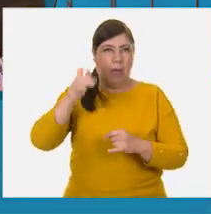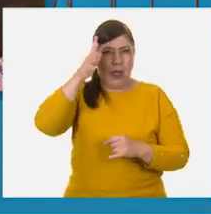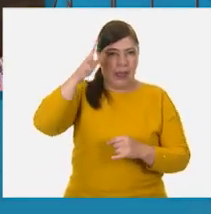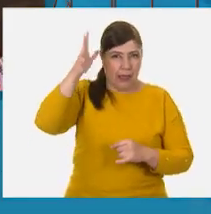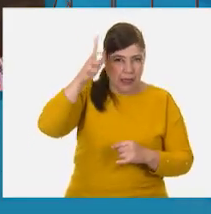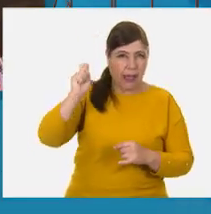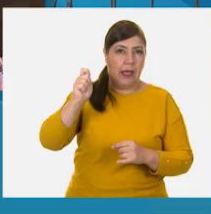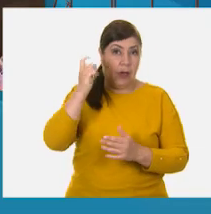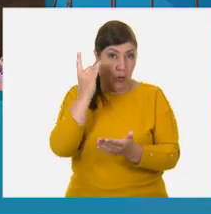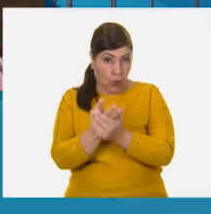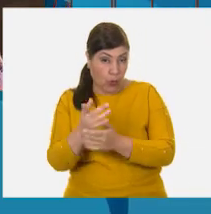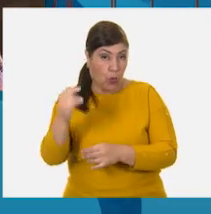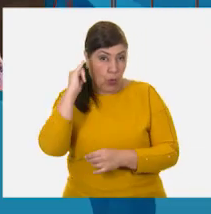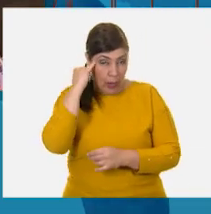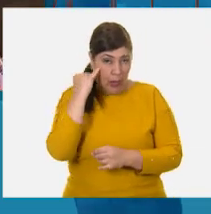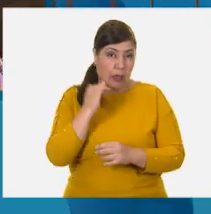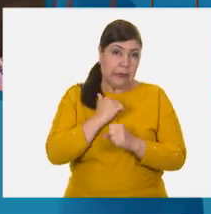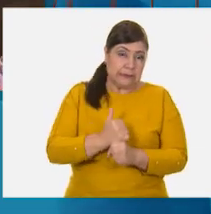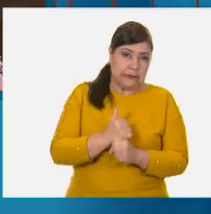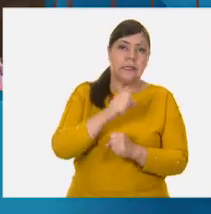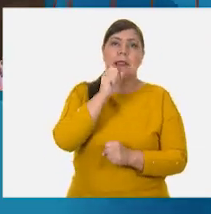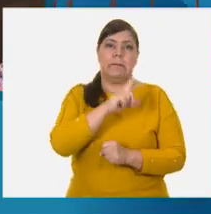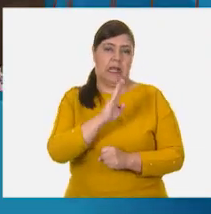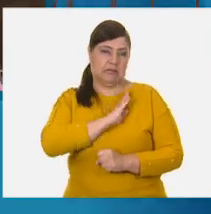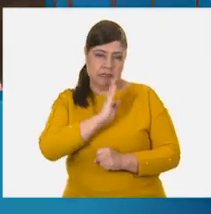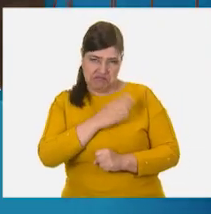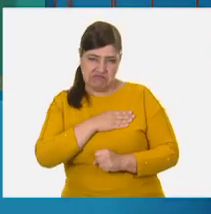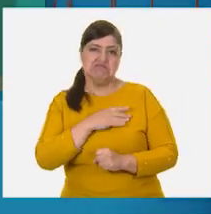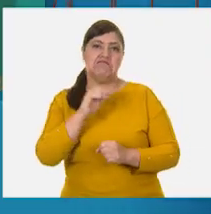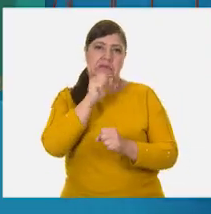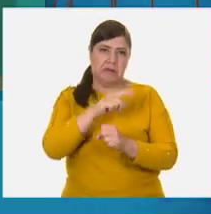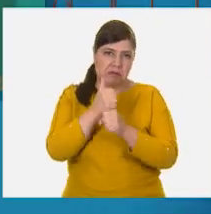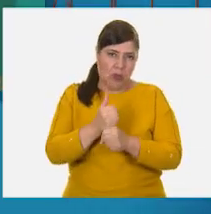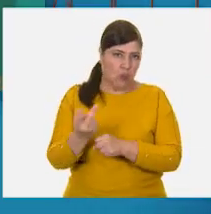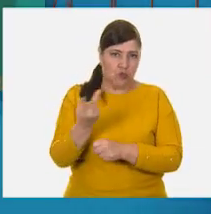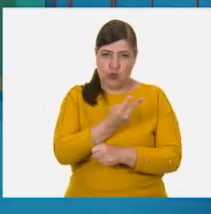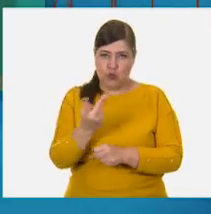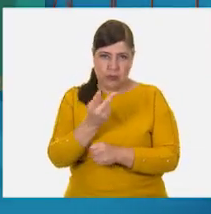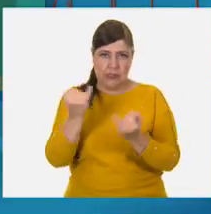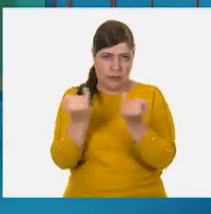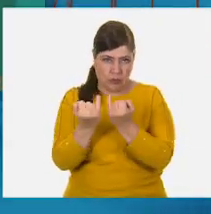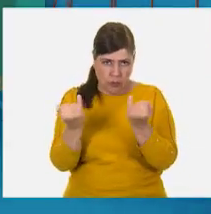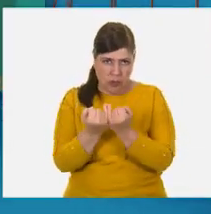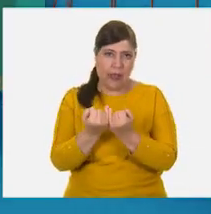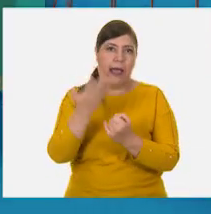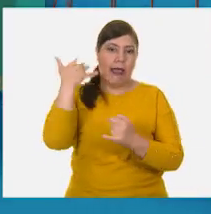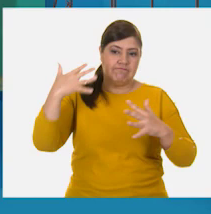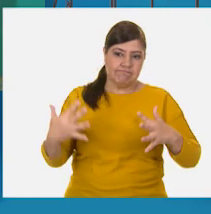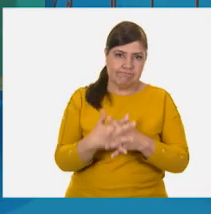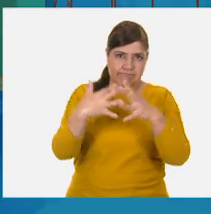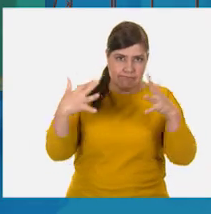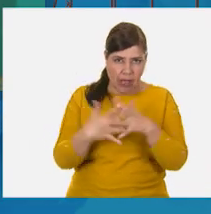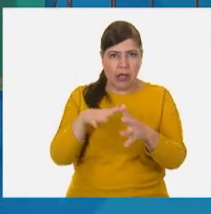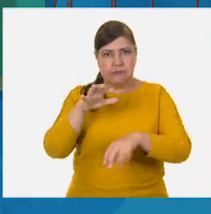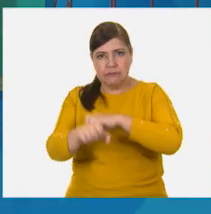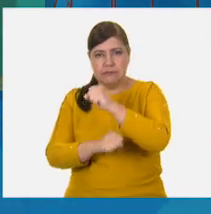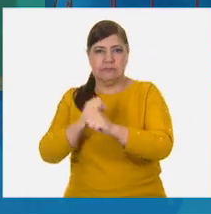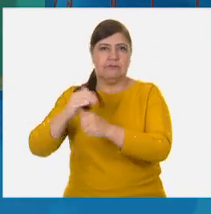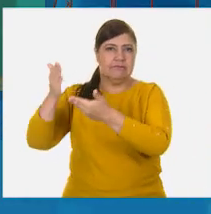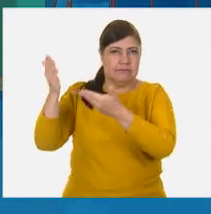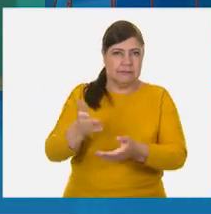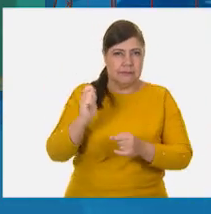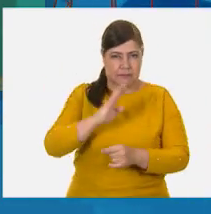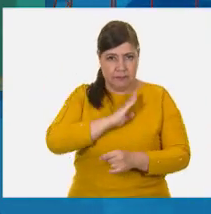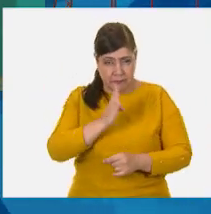solo para los indios, sino también para los españoles, pues fue todo un evento que sin duda alguna significó